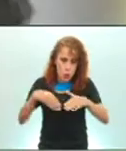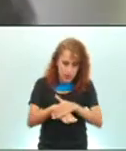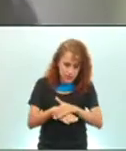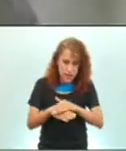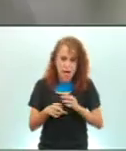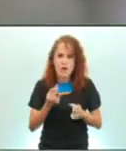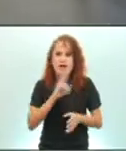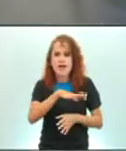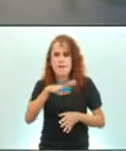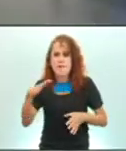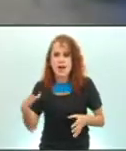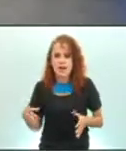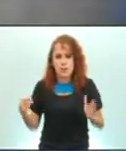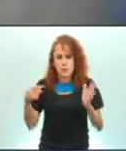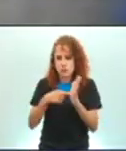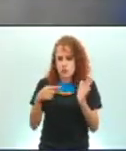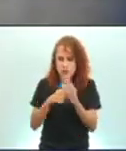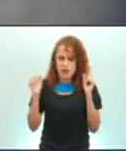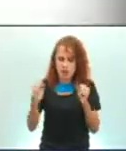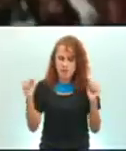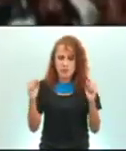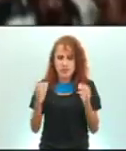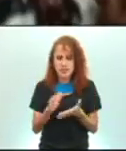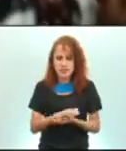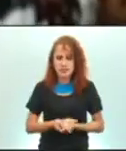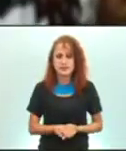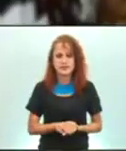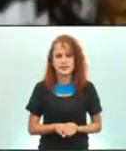mar multiplica su fuerza.